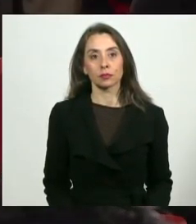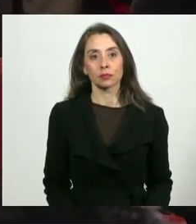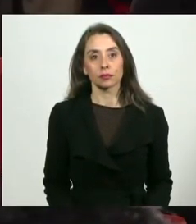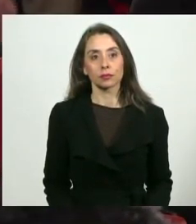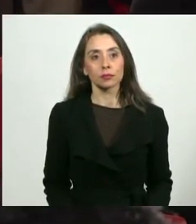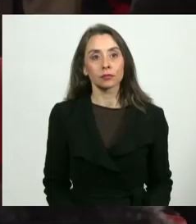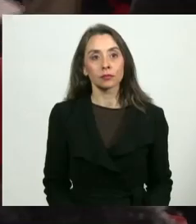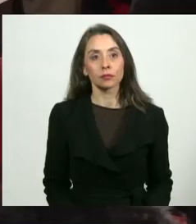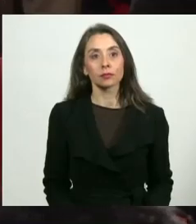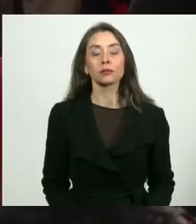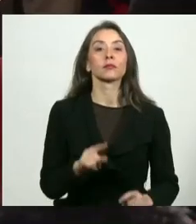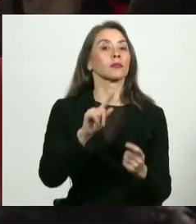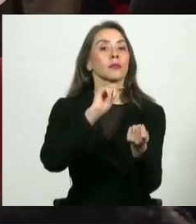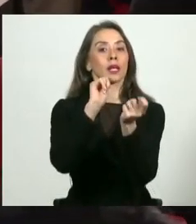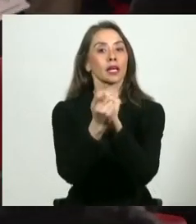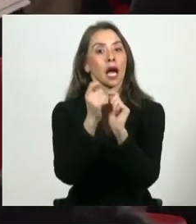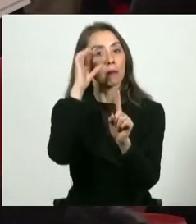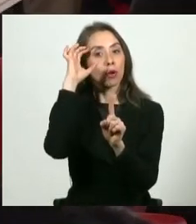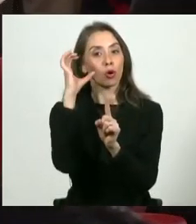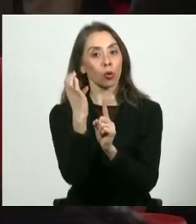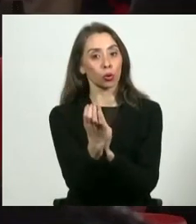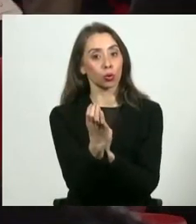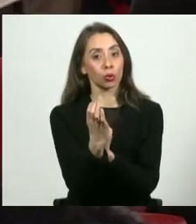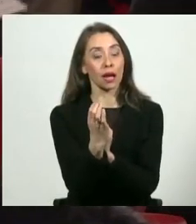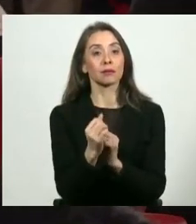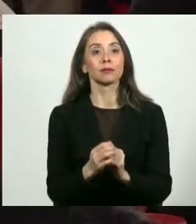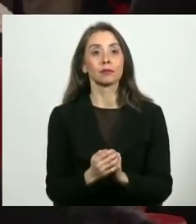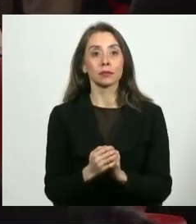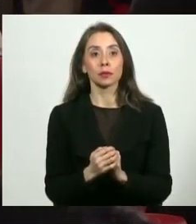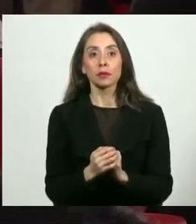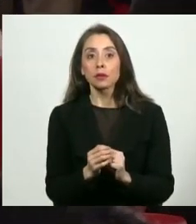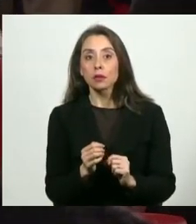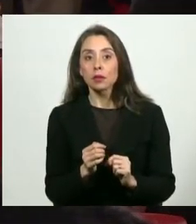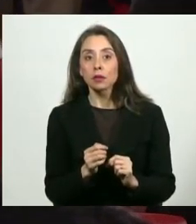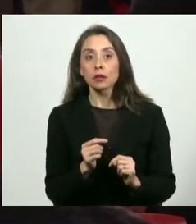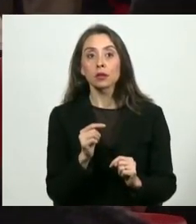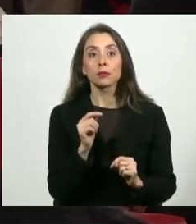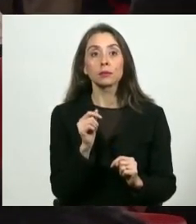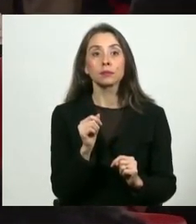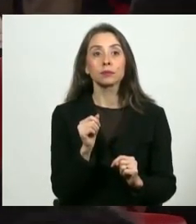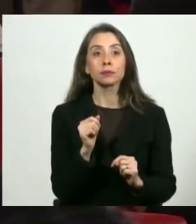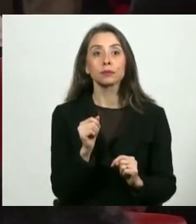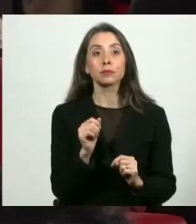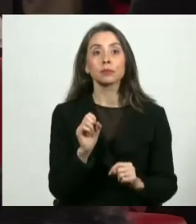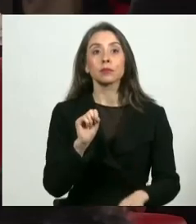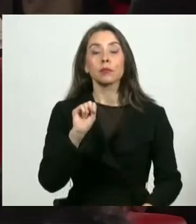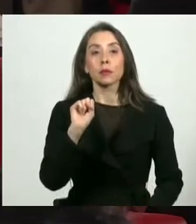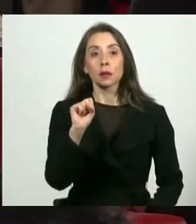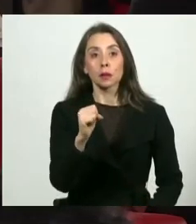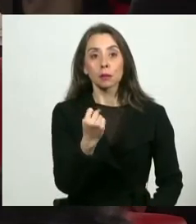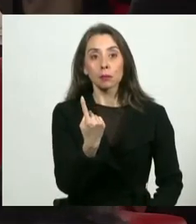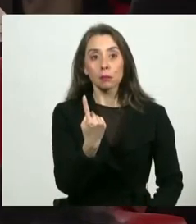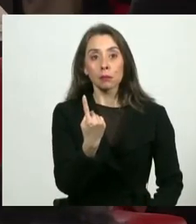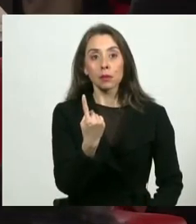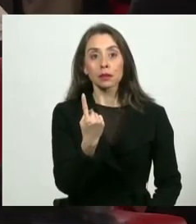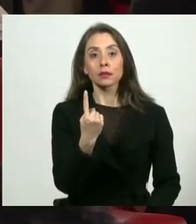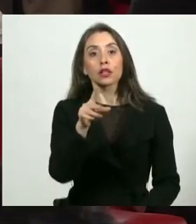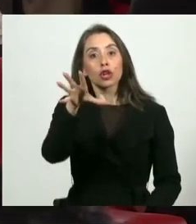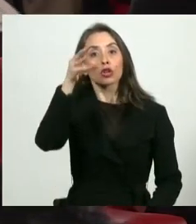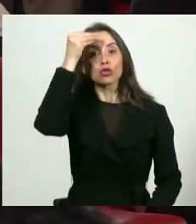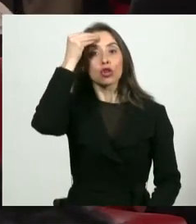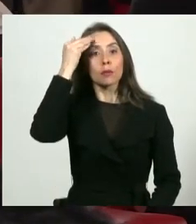Precisamente el cambio cultural es la base del desarrollo. Desde que se aprobó la convención, primero era tomar